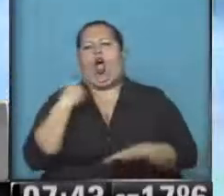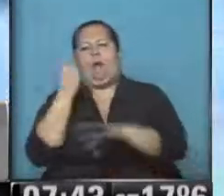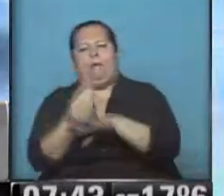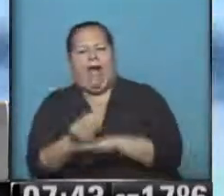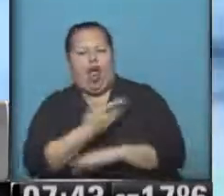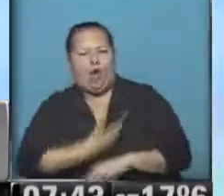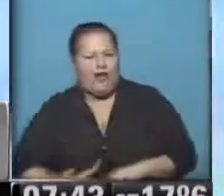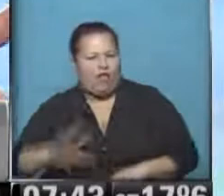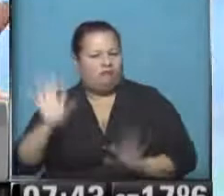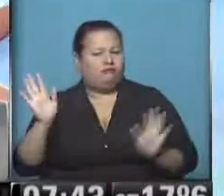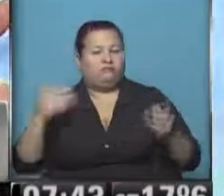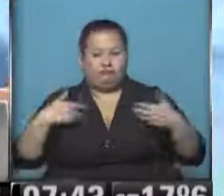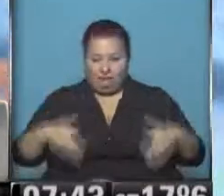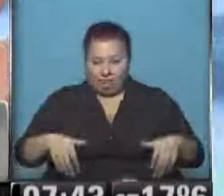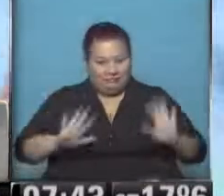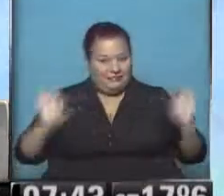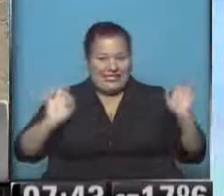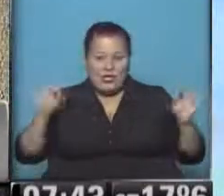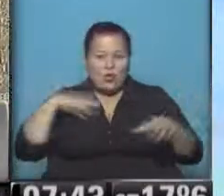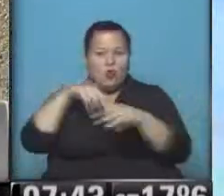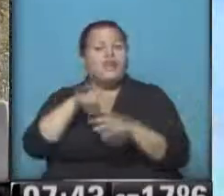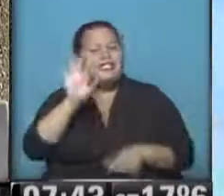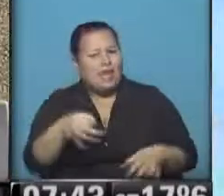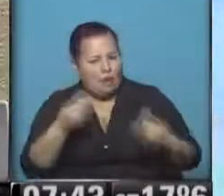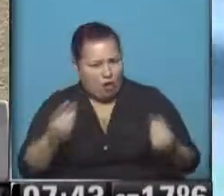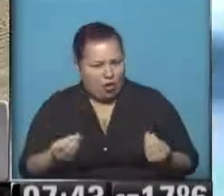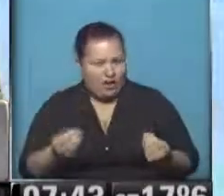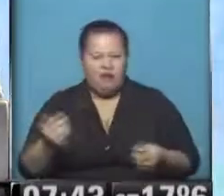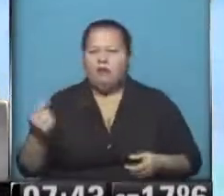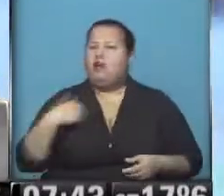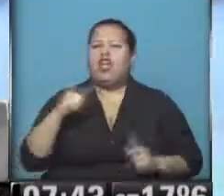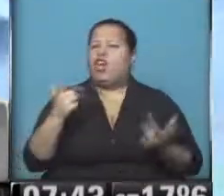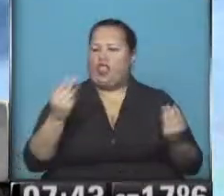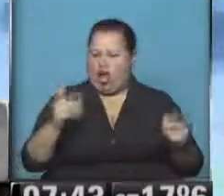candidata a gobernadora por fuero. Mira, acá estoy sin fueros. ¿Sabe por qué? Porque no le tengo